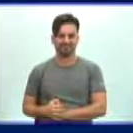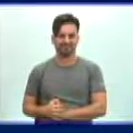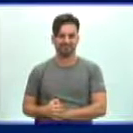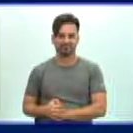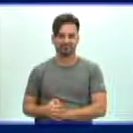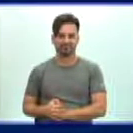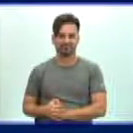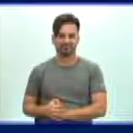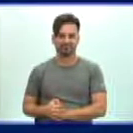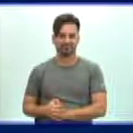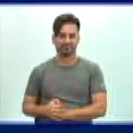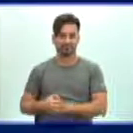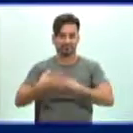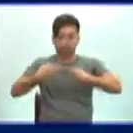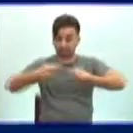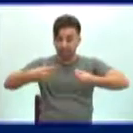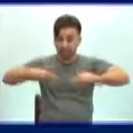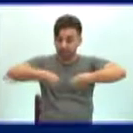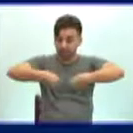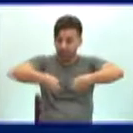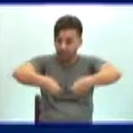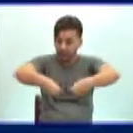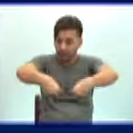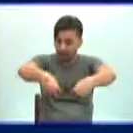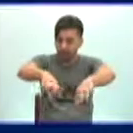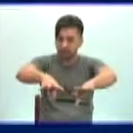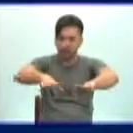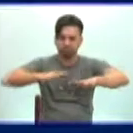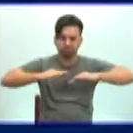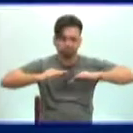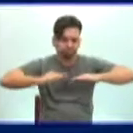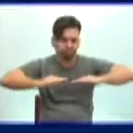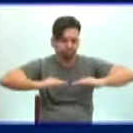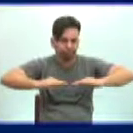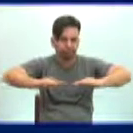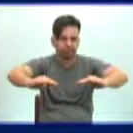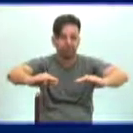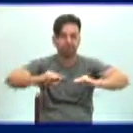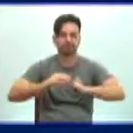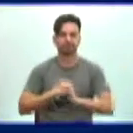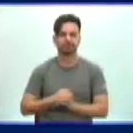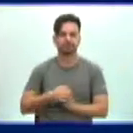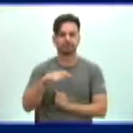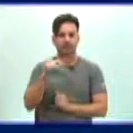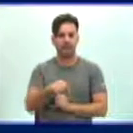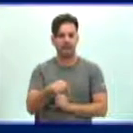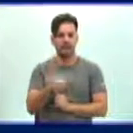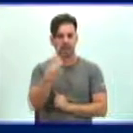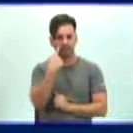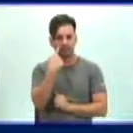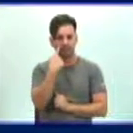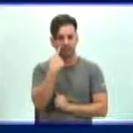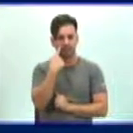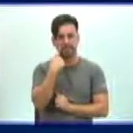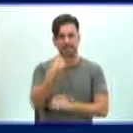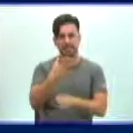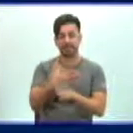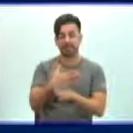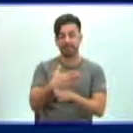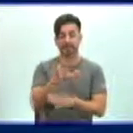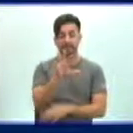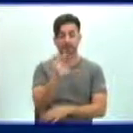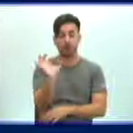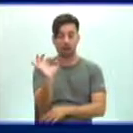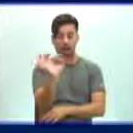En las sabanas se hace notar algo más, donde alcanza diferencias de 5 grados Celsius entre ambos meses. En los